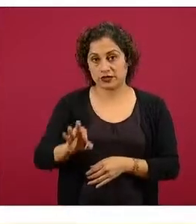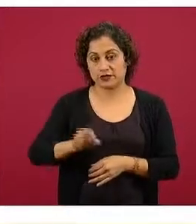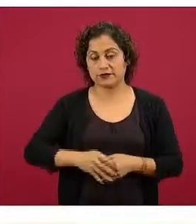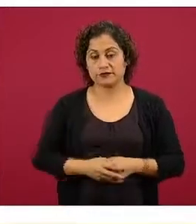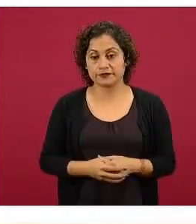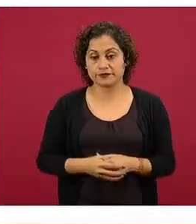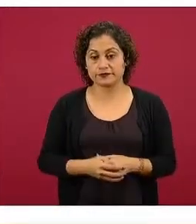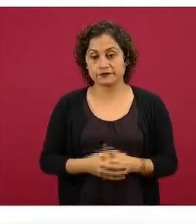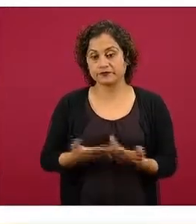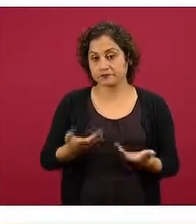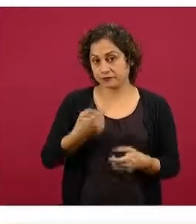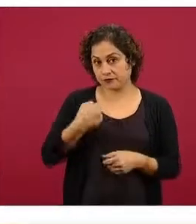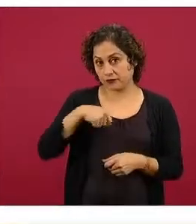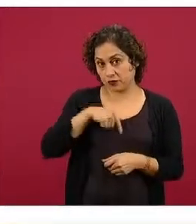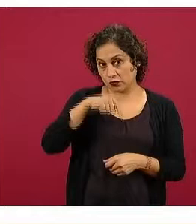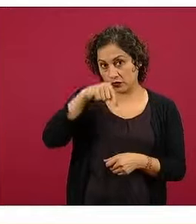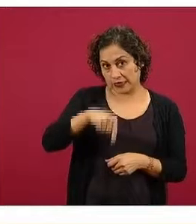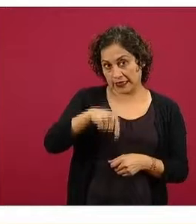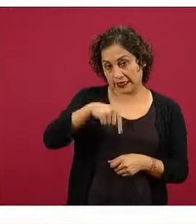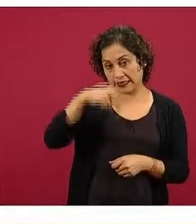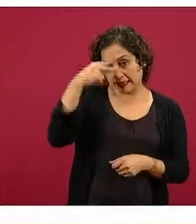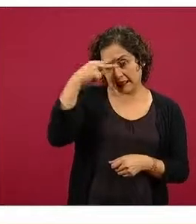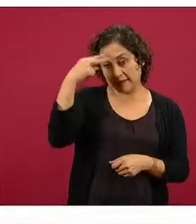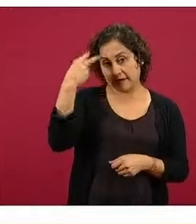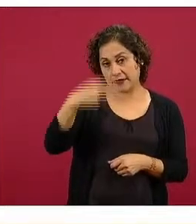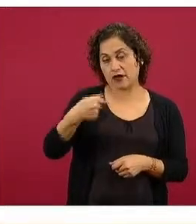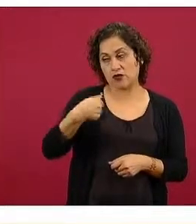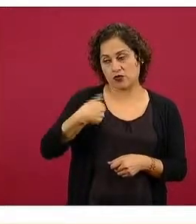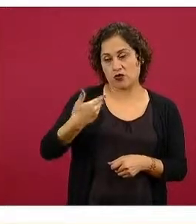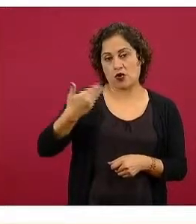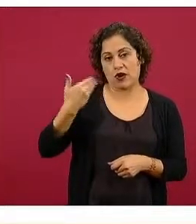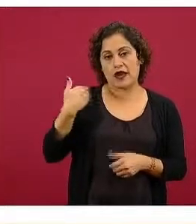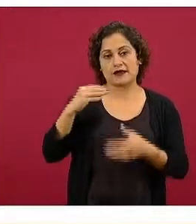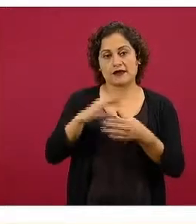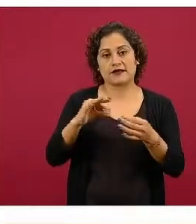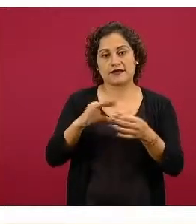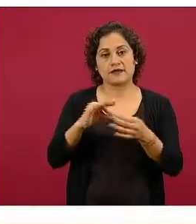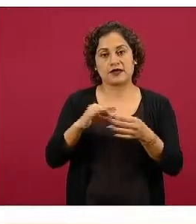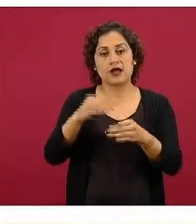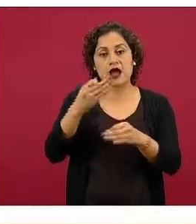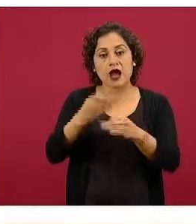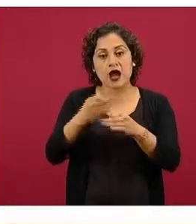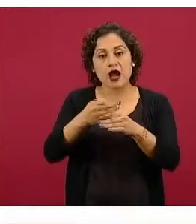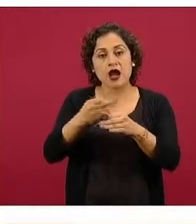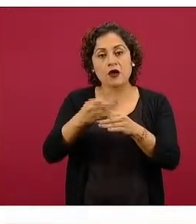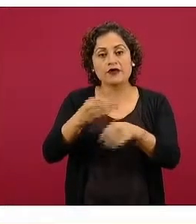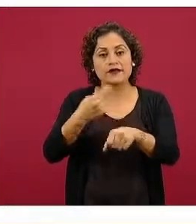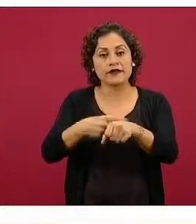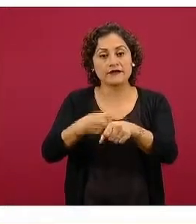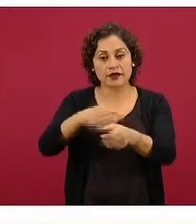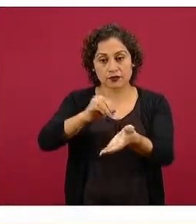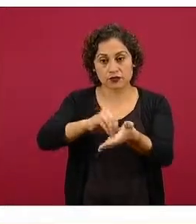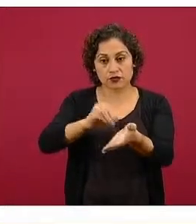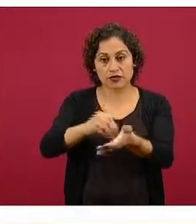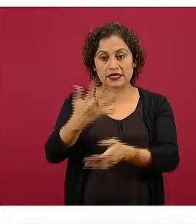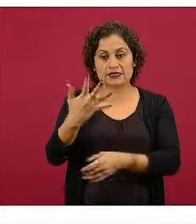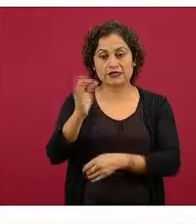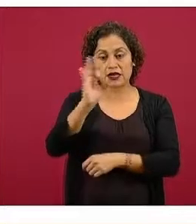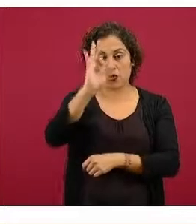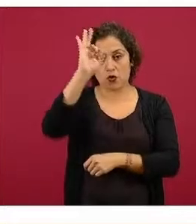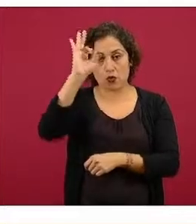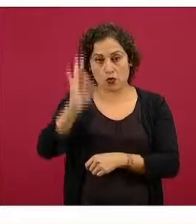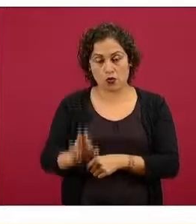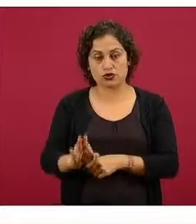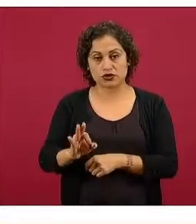18%. Nosotros en México, como ya lo comenté, tenemos una epidemia activa que representa el 5%